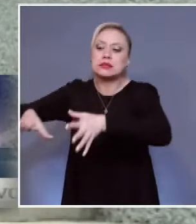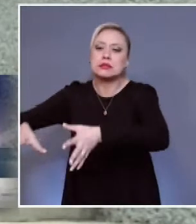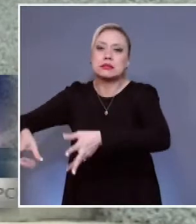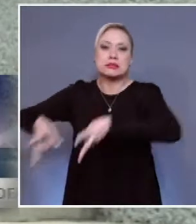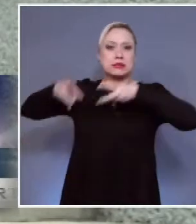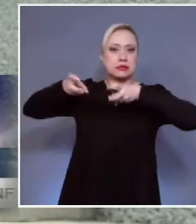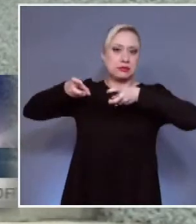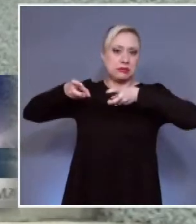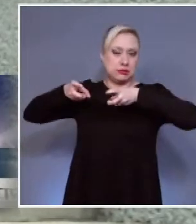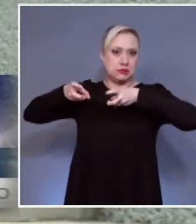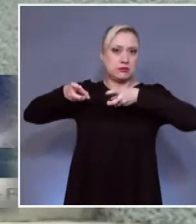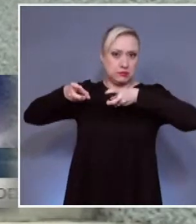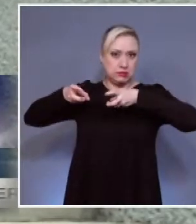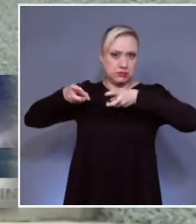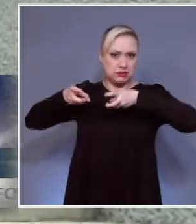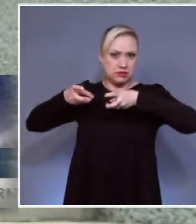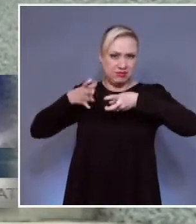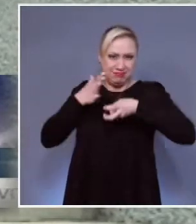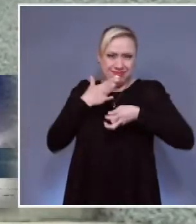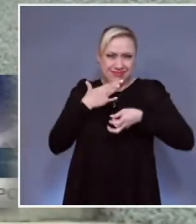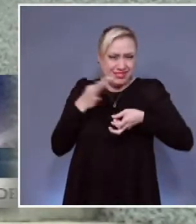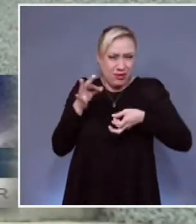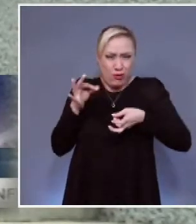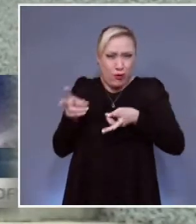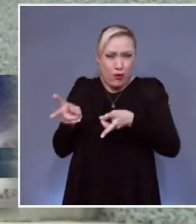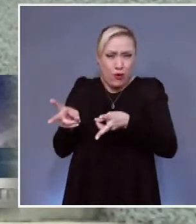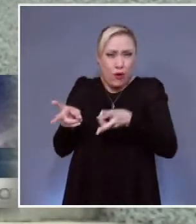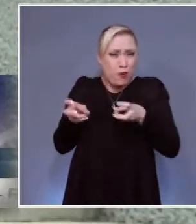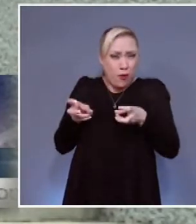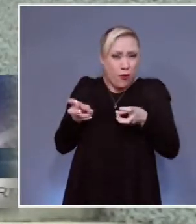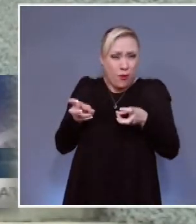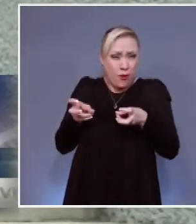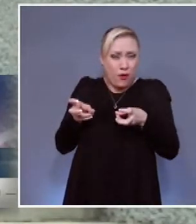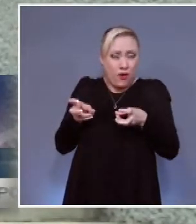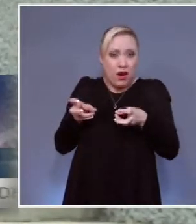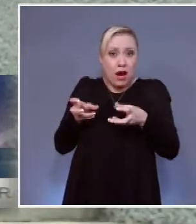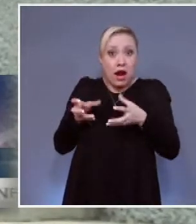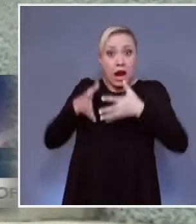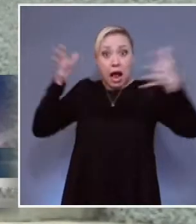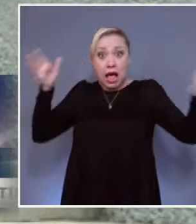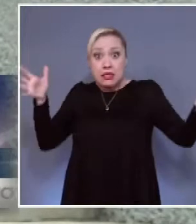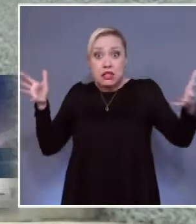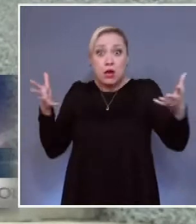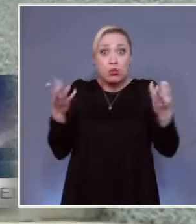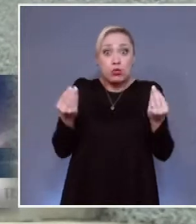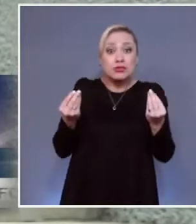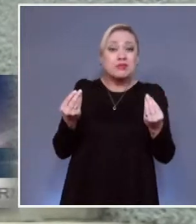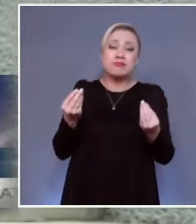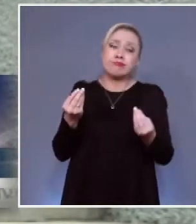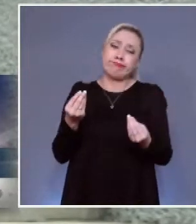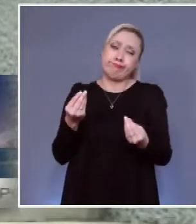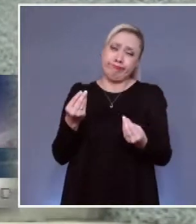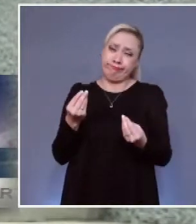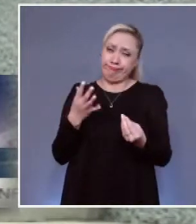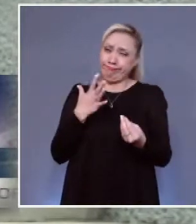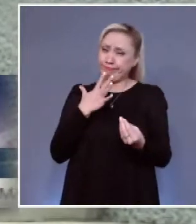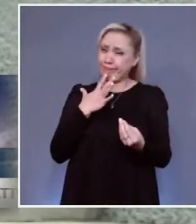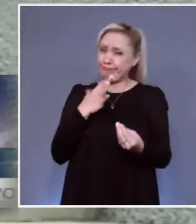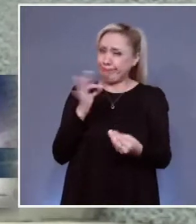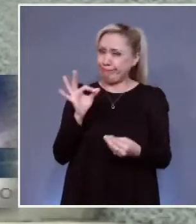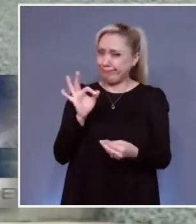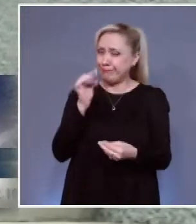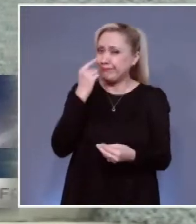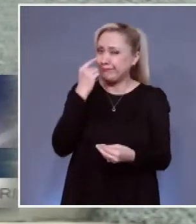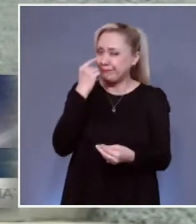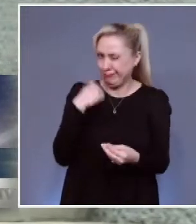Gladys fue simplemente un robo. Un robo es algo que a mí me parece que